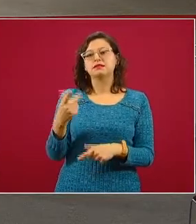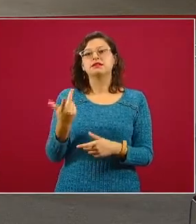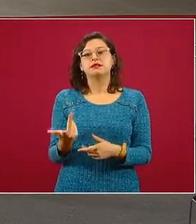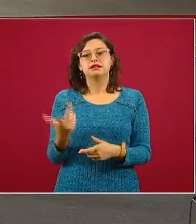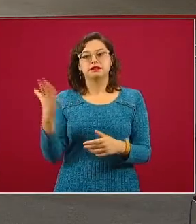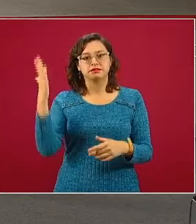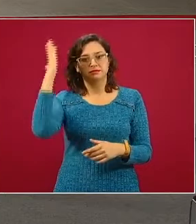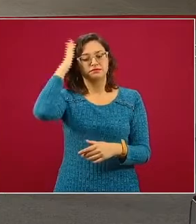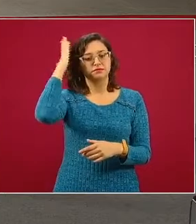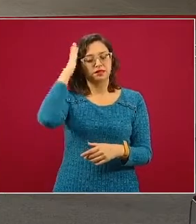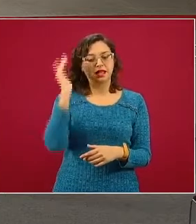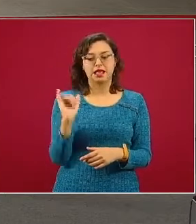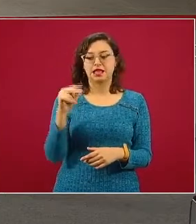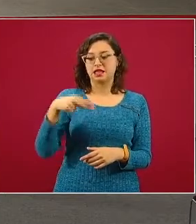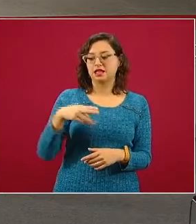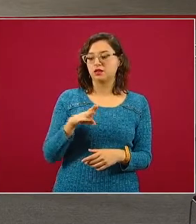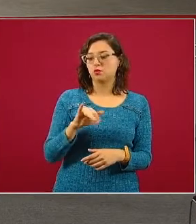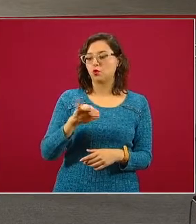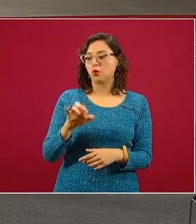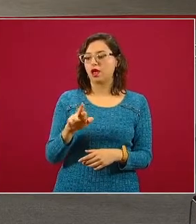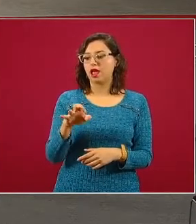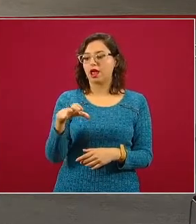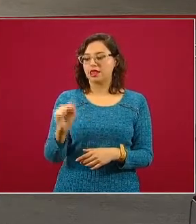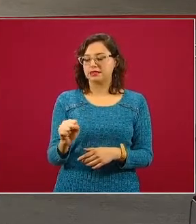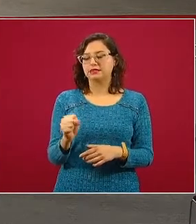¿cierto?, que vamos a proyectar